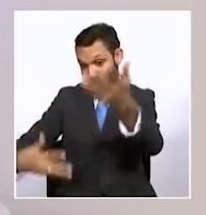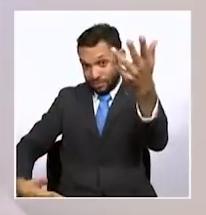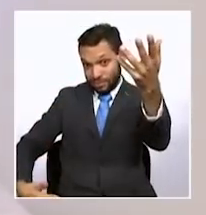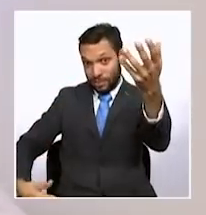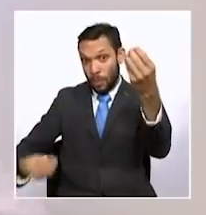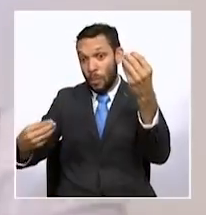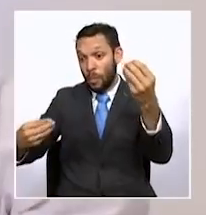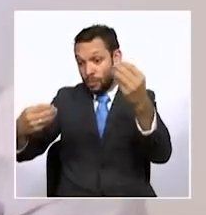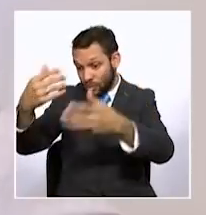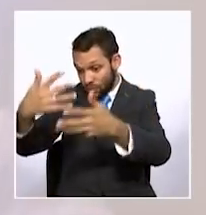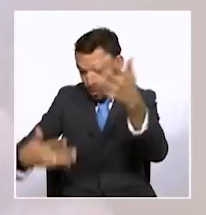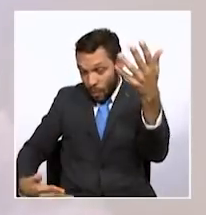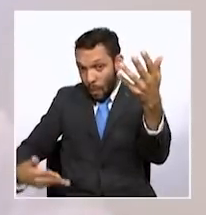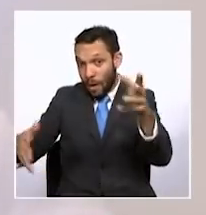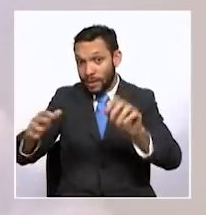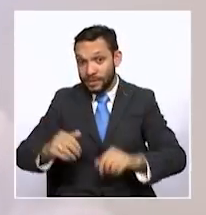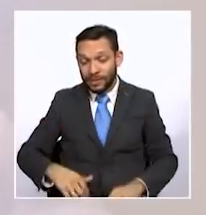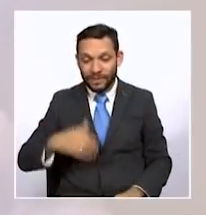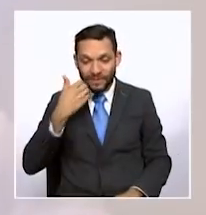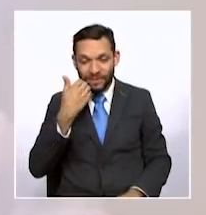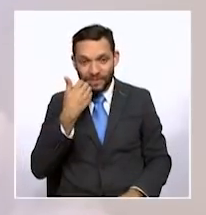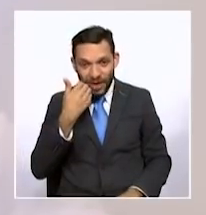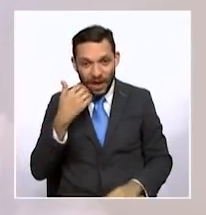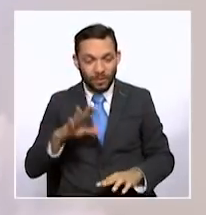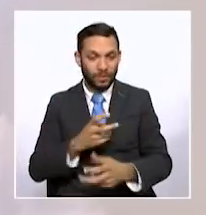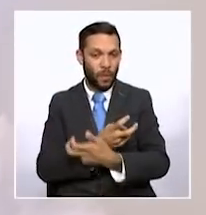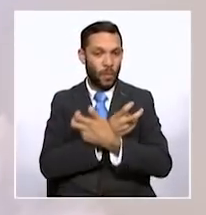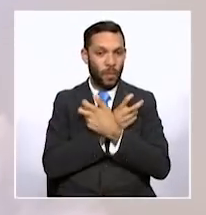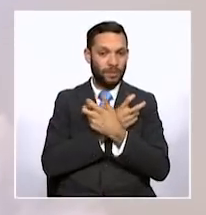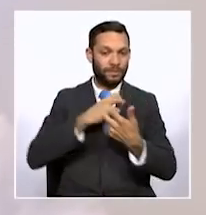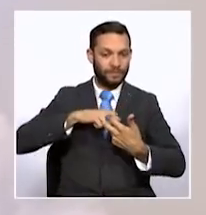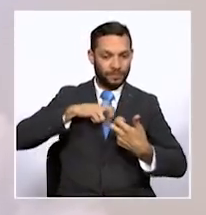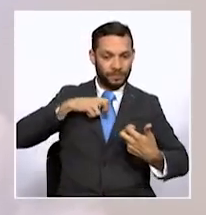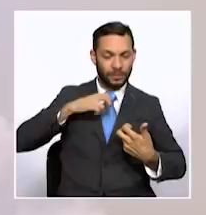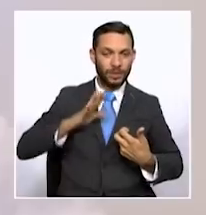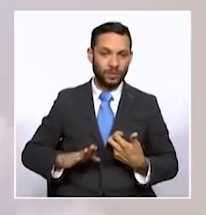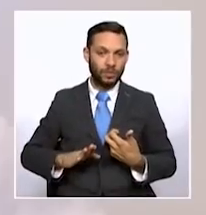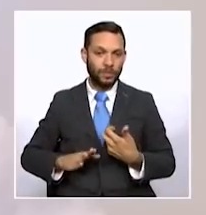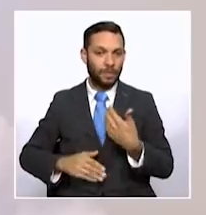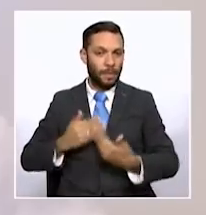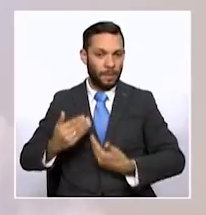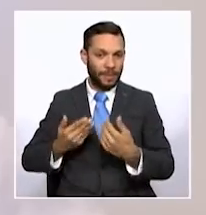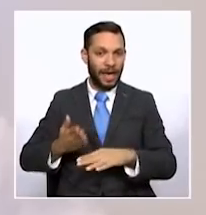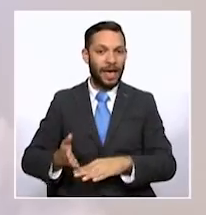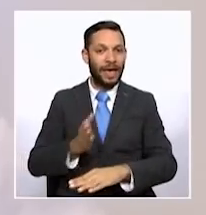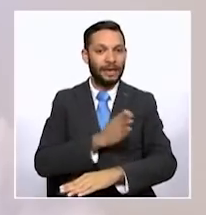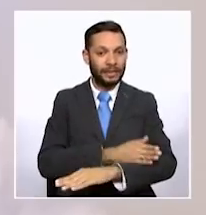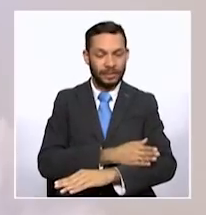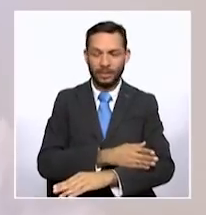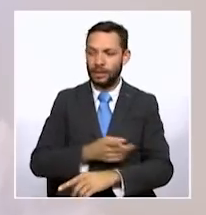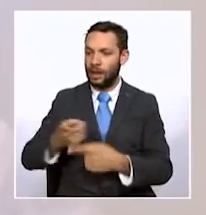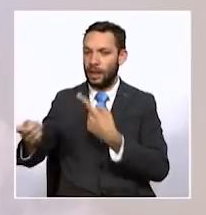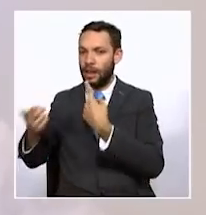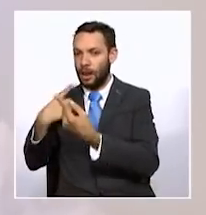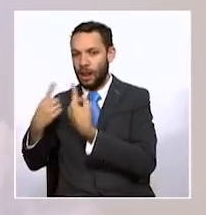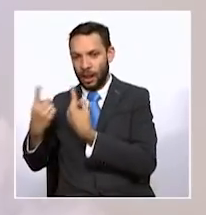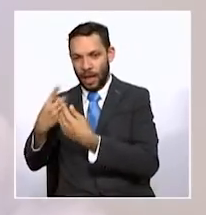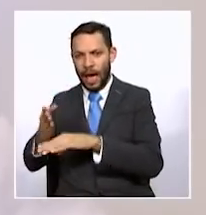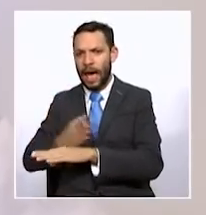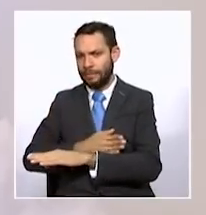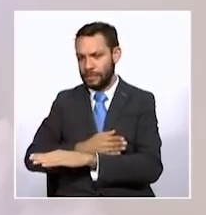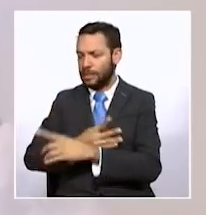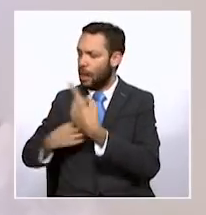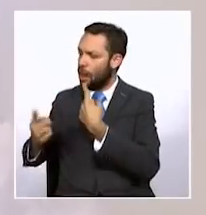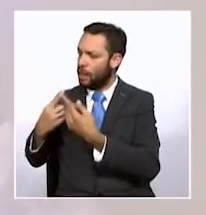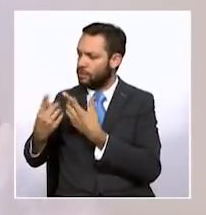desarrolla a través de una especialidad tan bonita como la ortopedia. Antes del programa le decía yo al doctor Andrés Felipe, no, yo